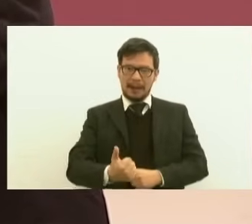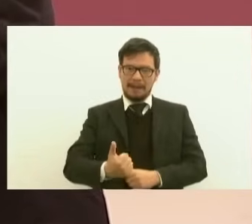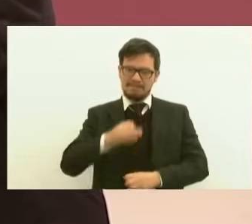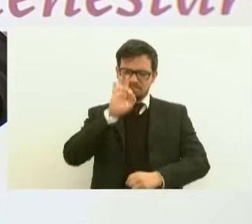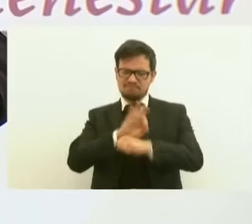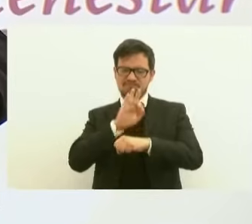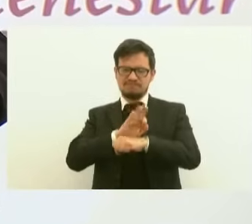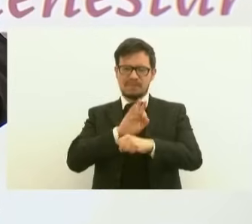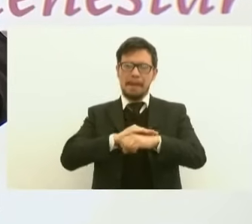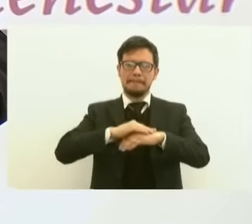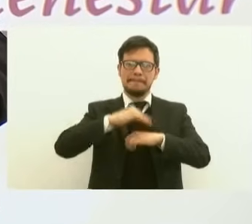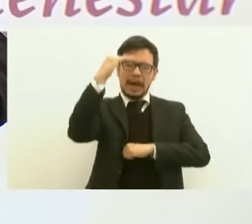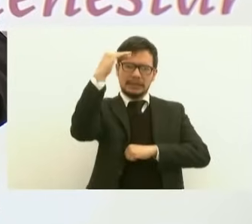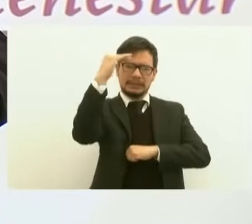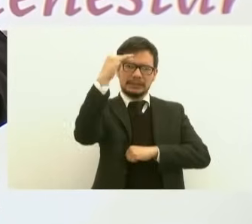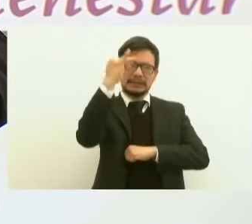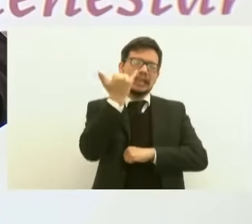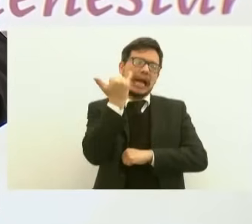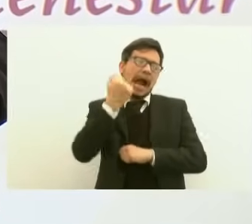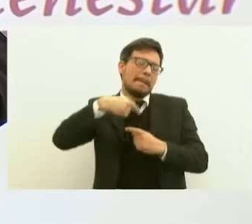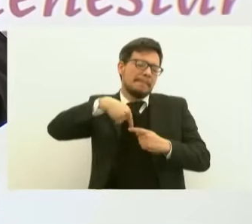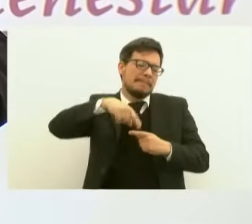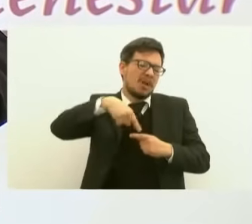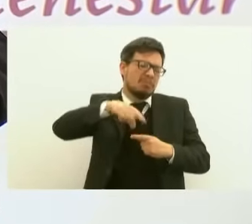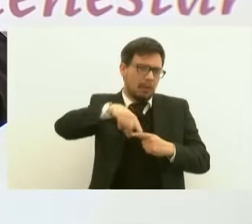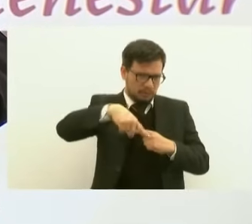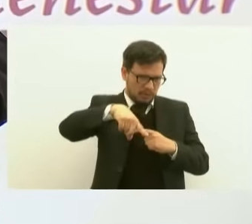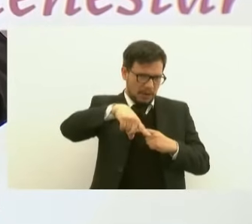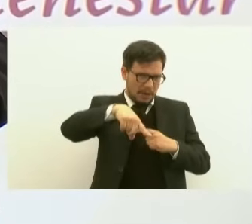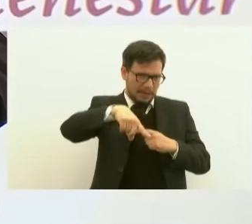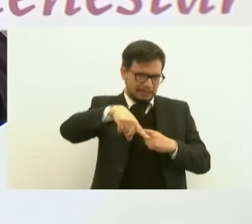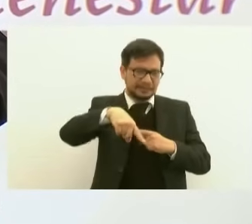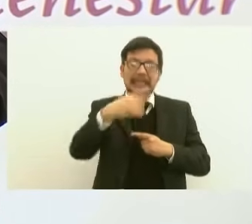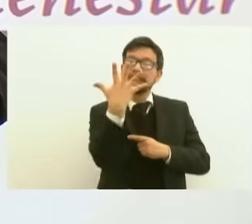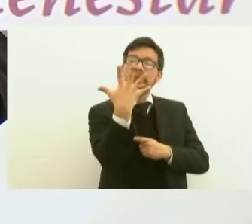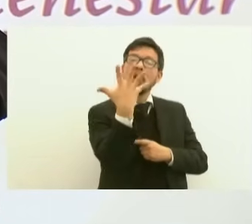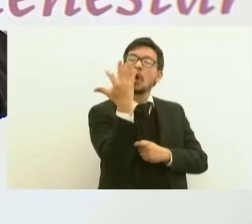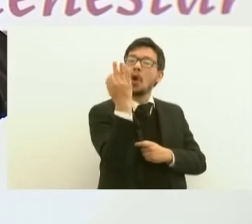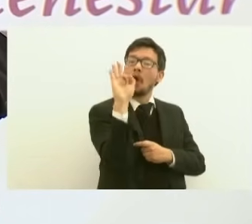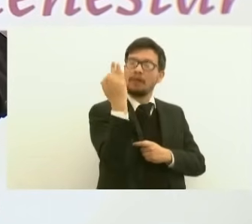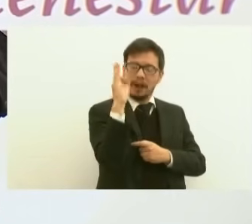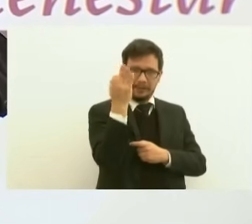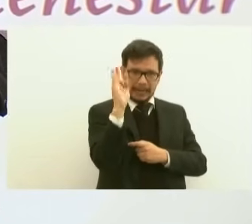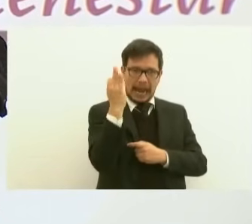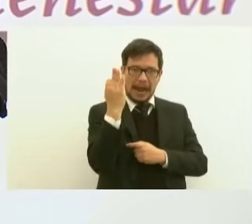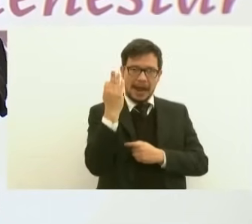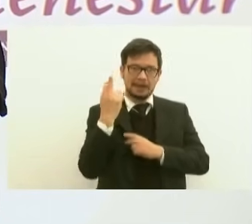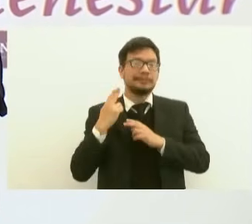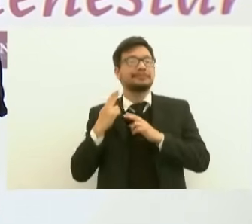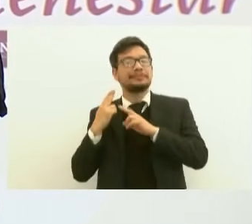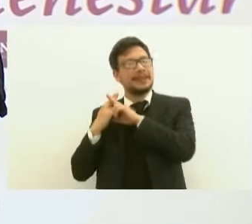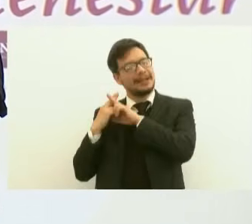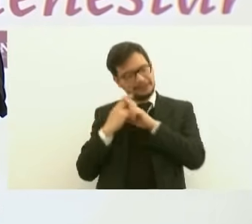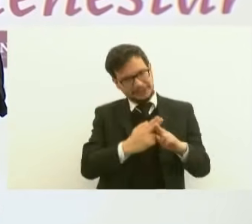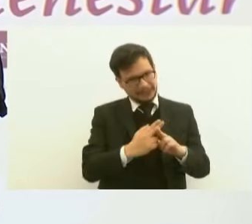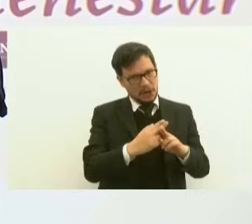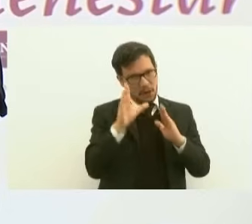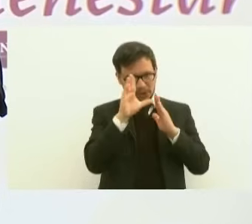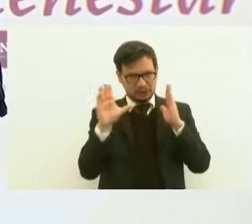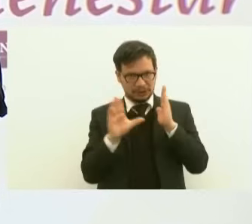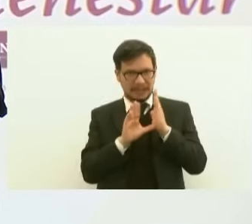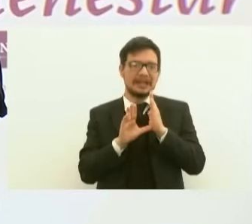pocos días, el 5 de febrero, un aniversario más de la Constitución